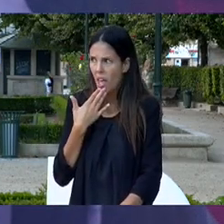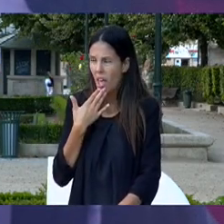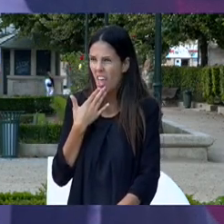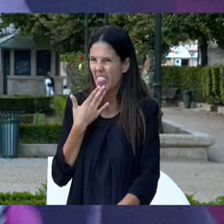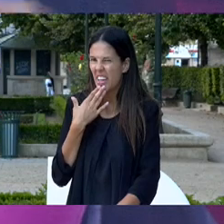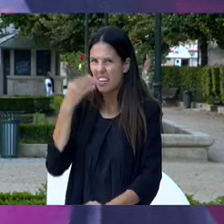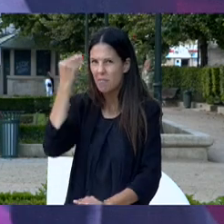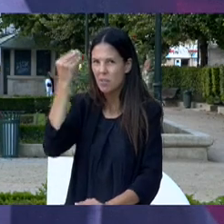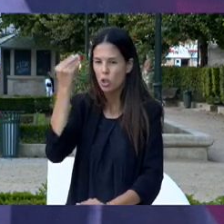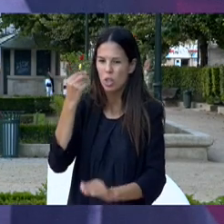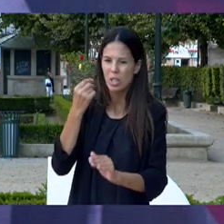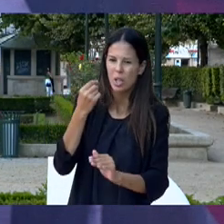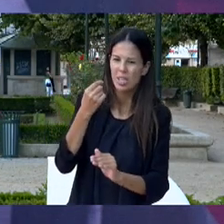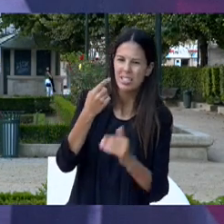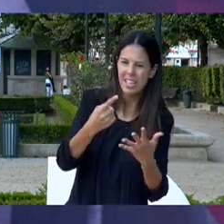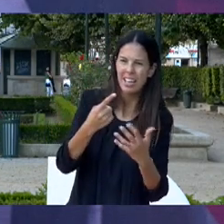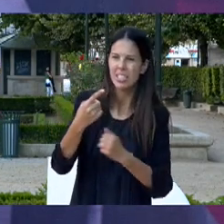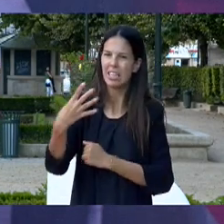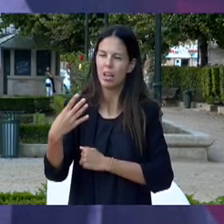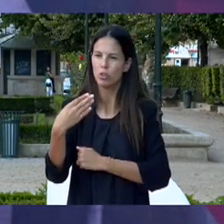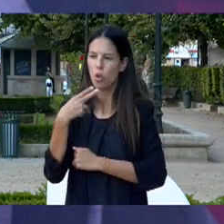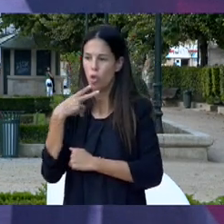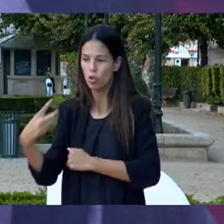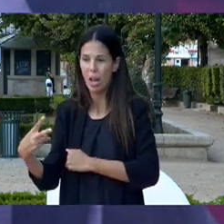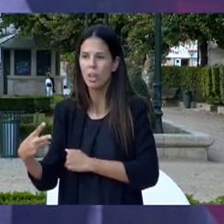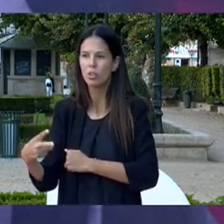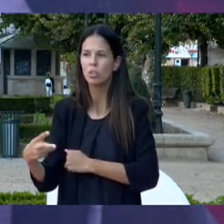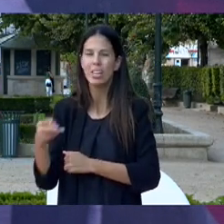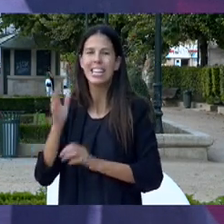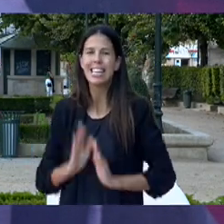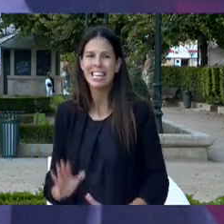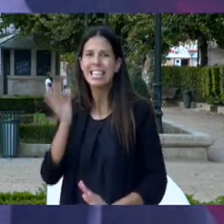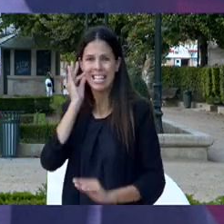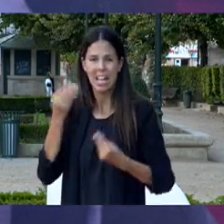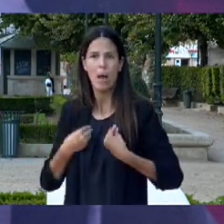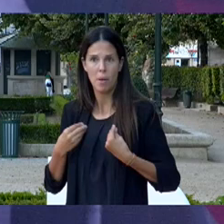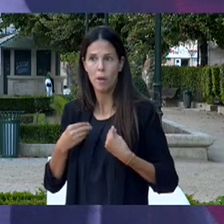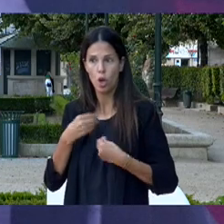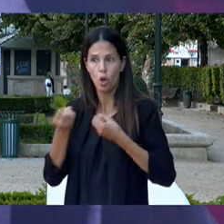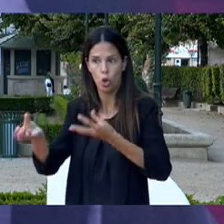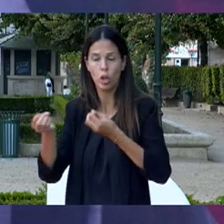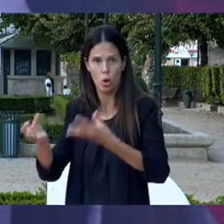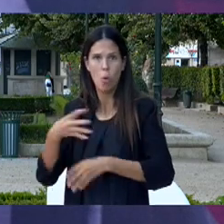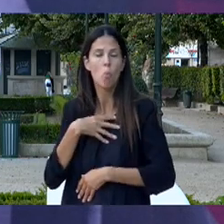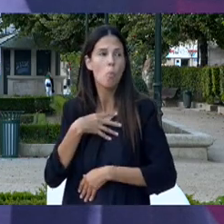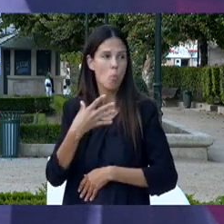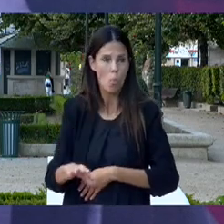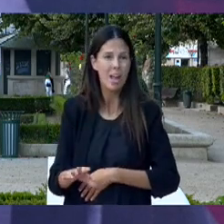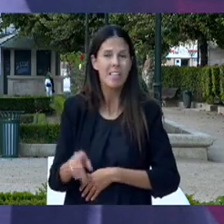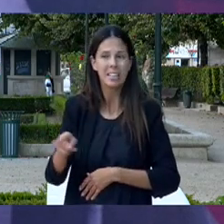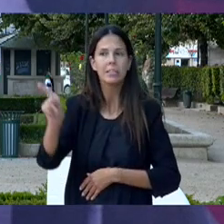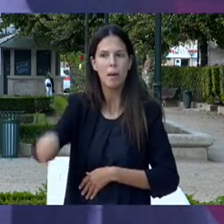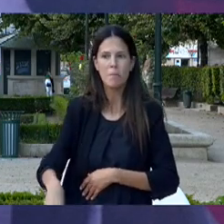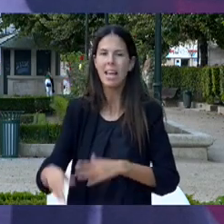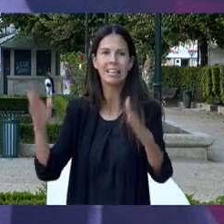creo que eran 6, 4 e 2 anos, que aínda vive a súa filla e non pode contar en primeira persoa, non? Pois tamén estaban en